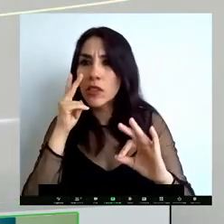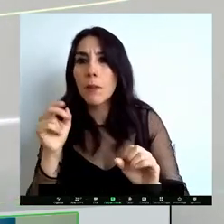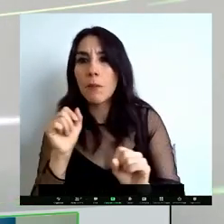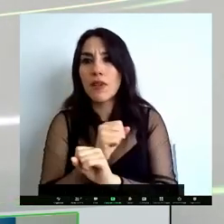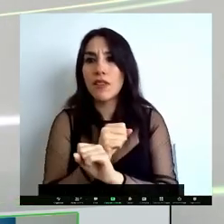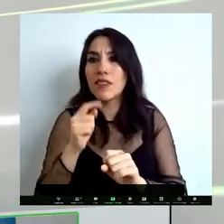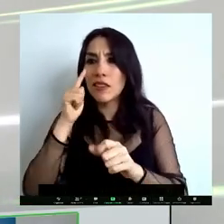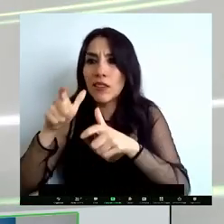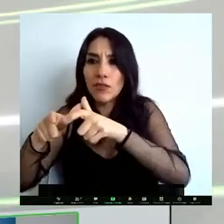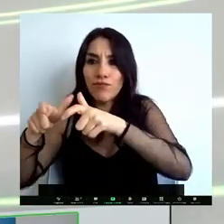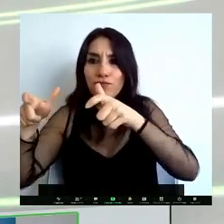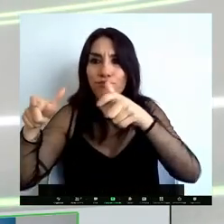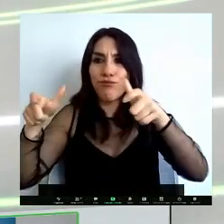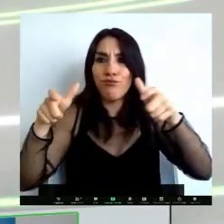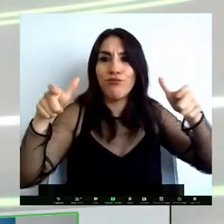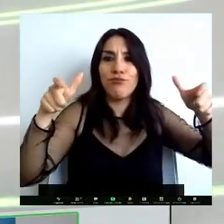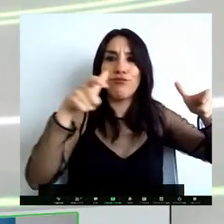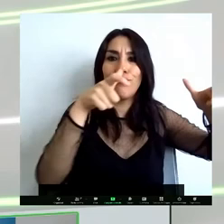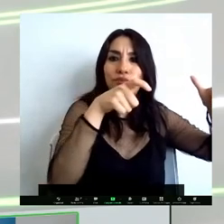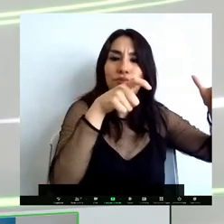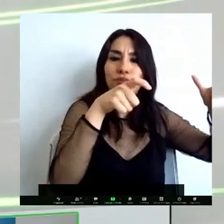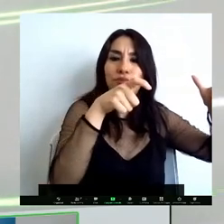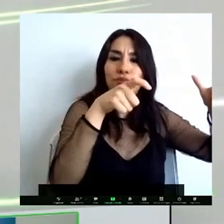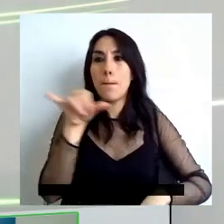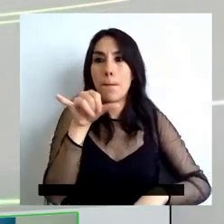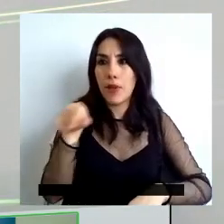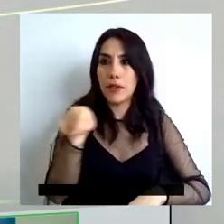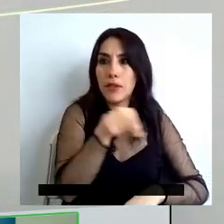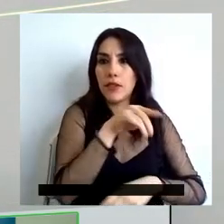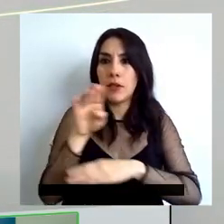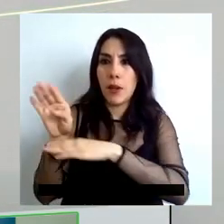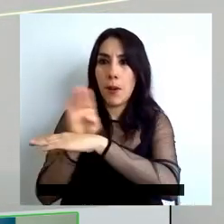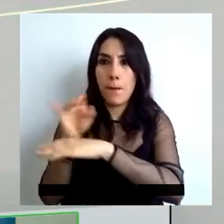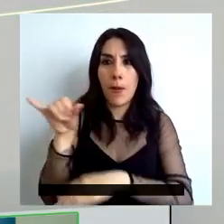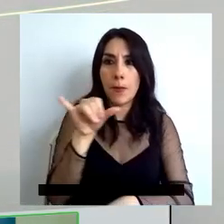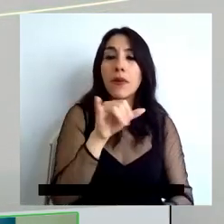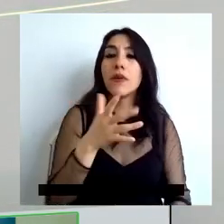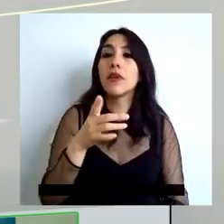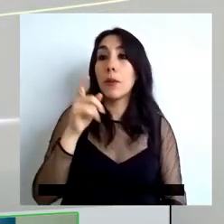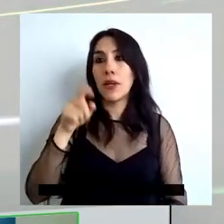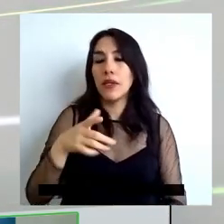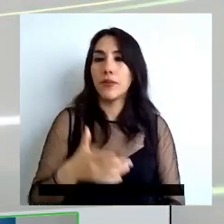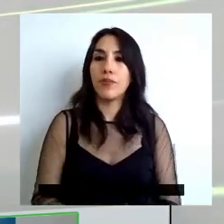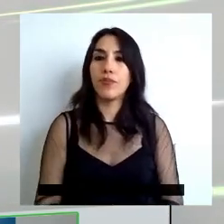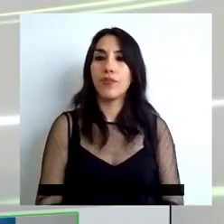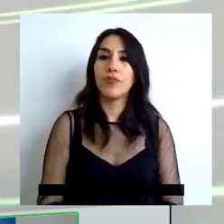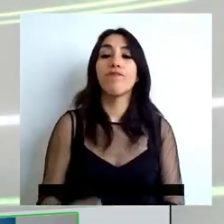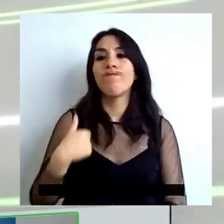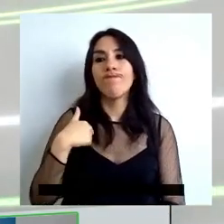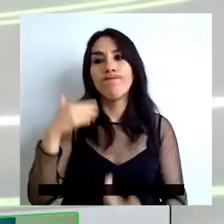empresas para poder implementarlas. Si te parece, si les parece, Carola, Carolina,